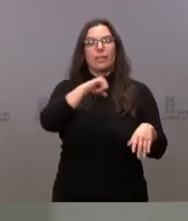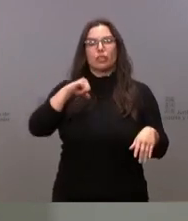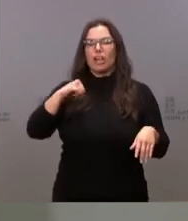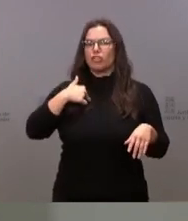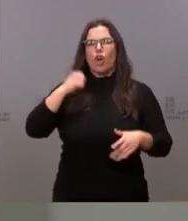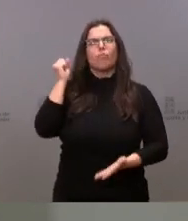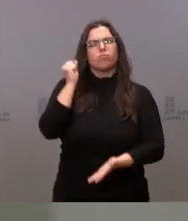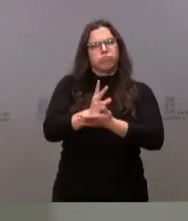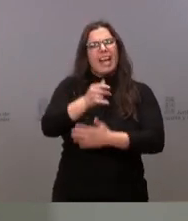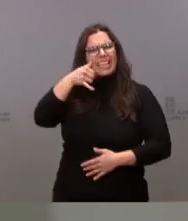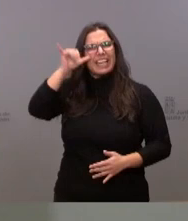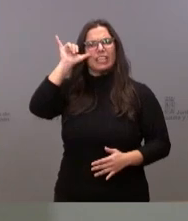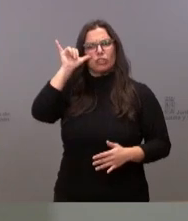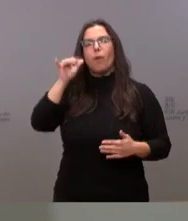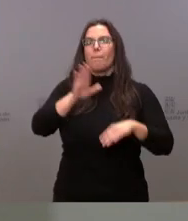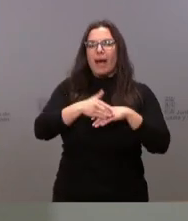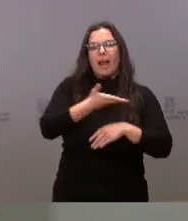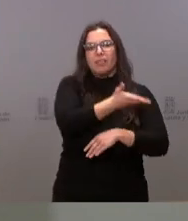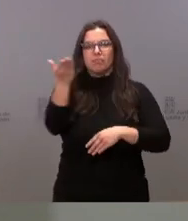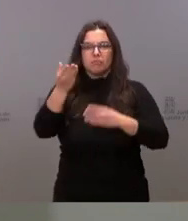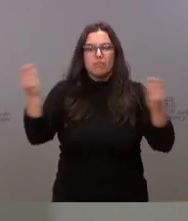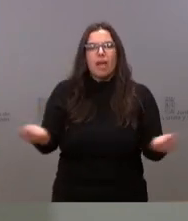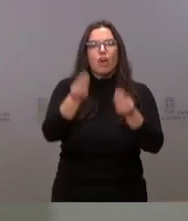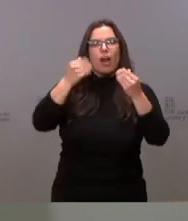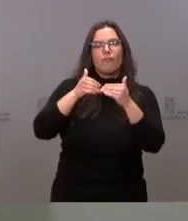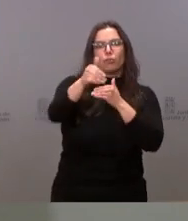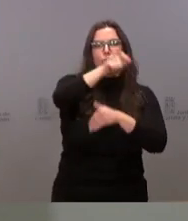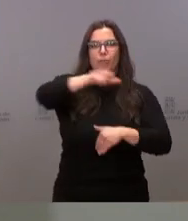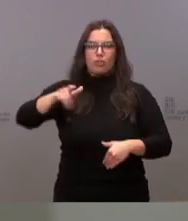personas de Castilla y León. Todo el mundo sabe que